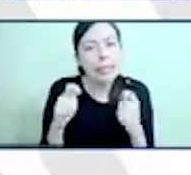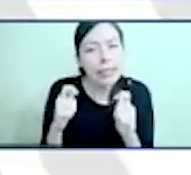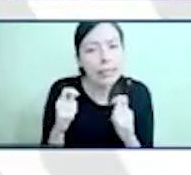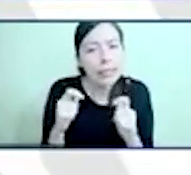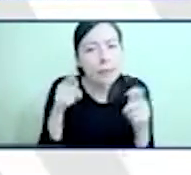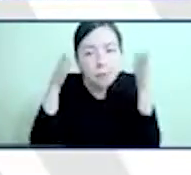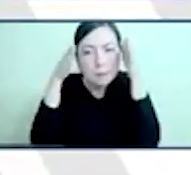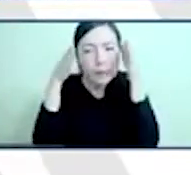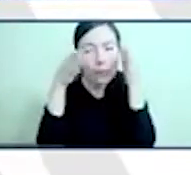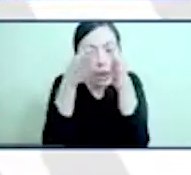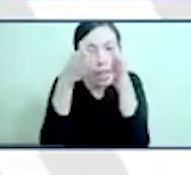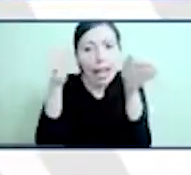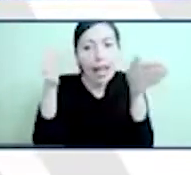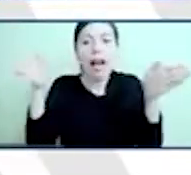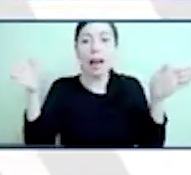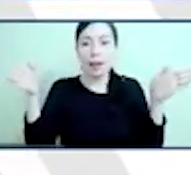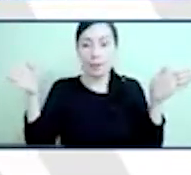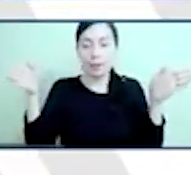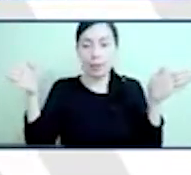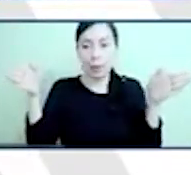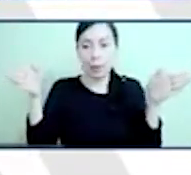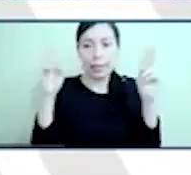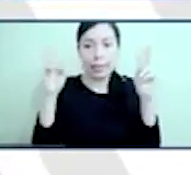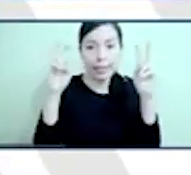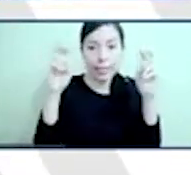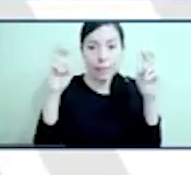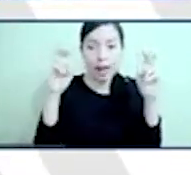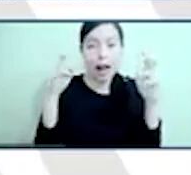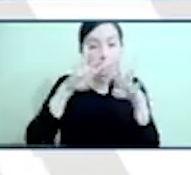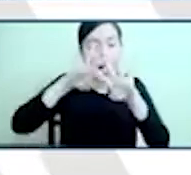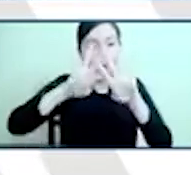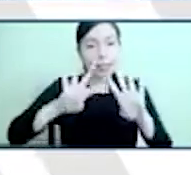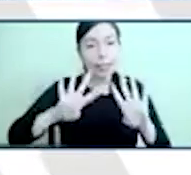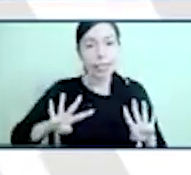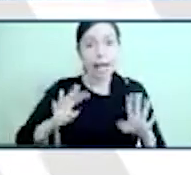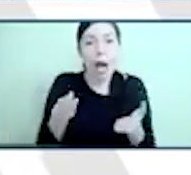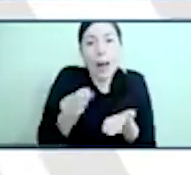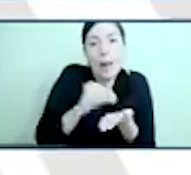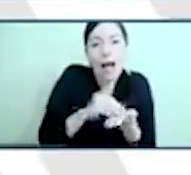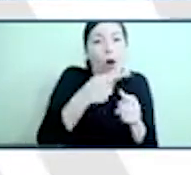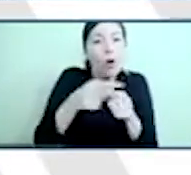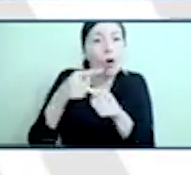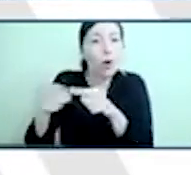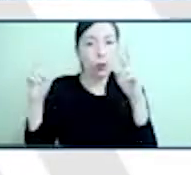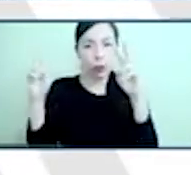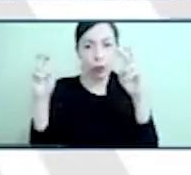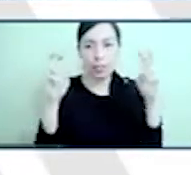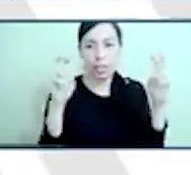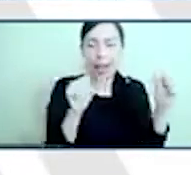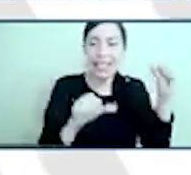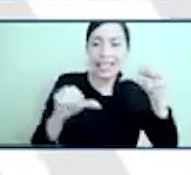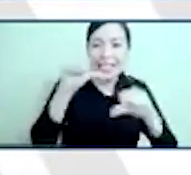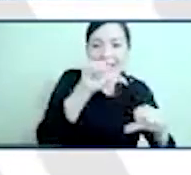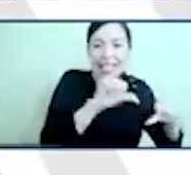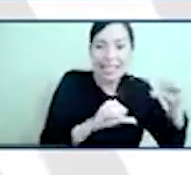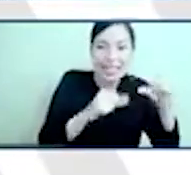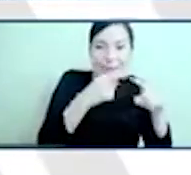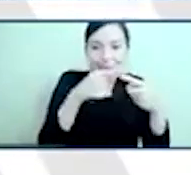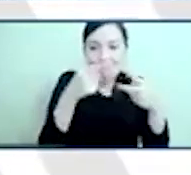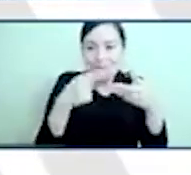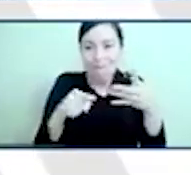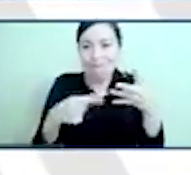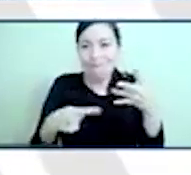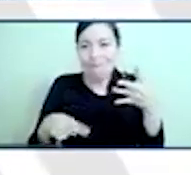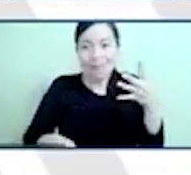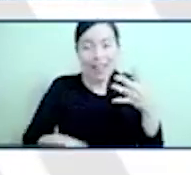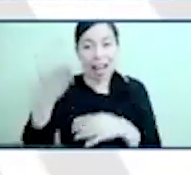más amplio, que ahora no abarque solamente temas de Antártica? De manera que se agregaron varias ciencias del año, varias que